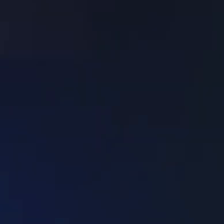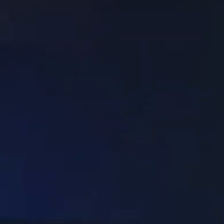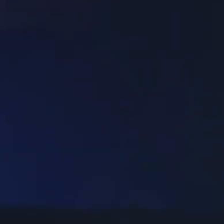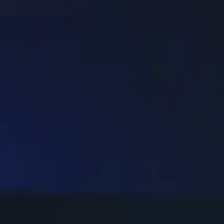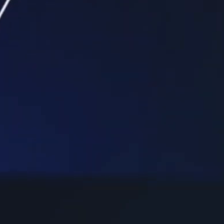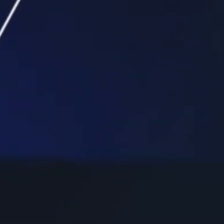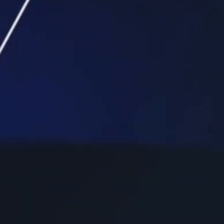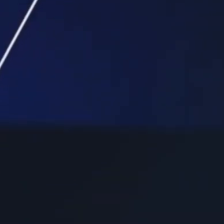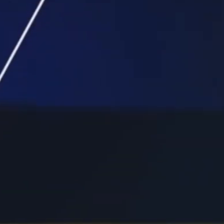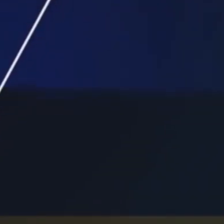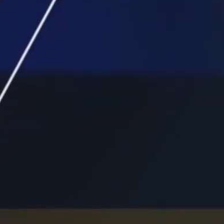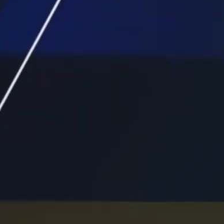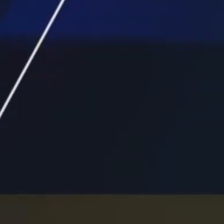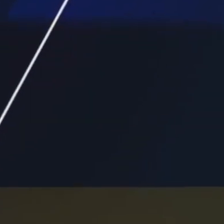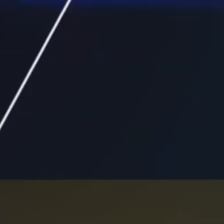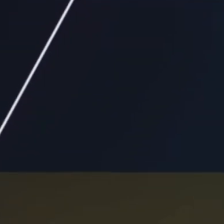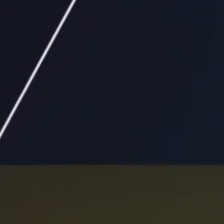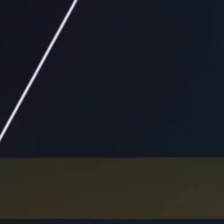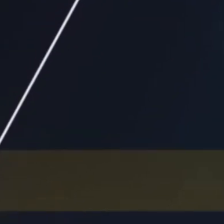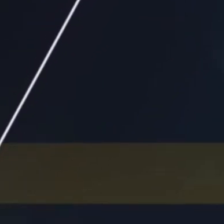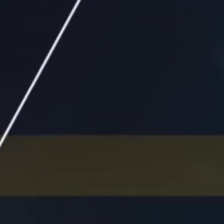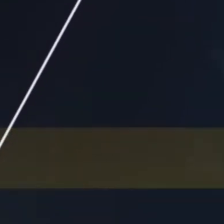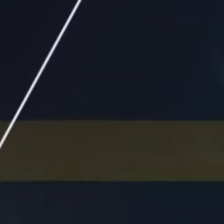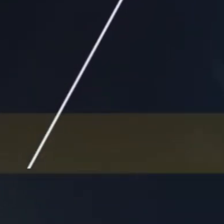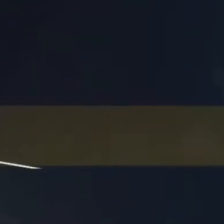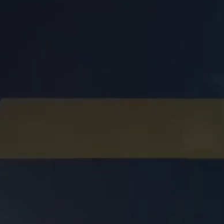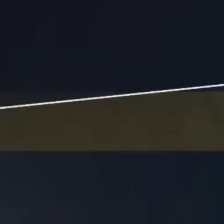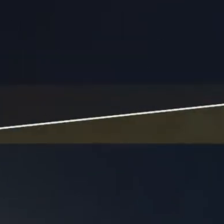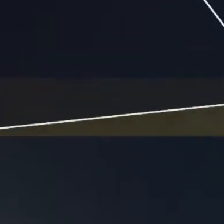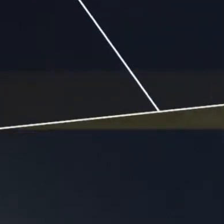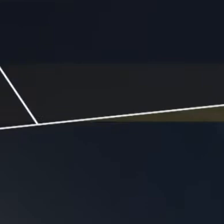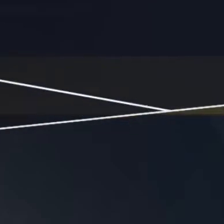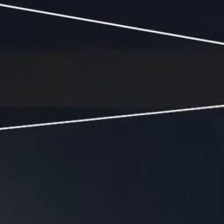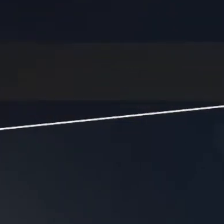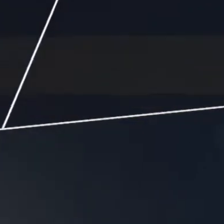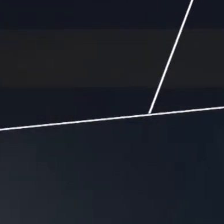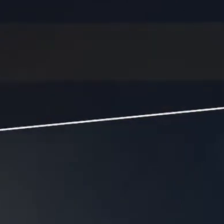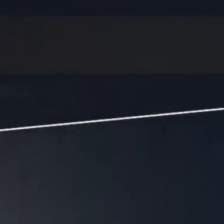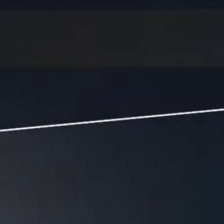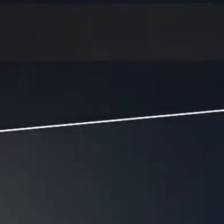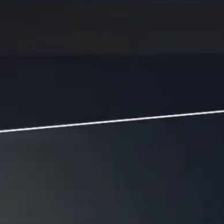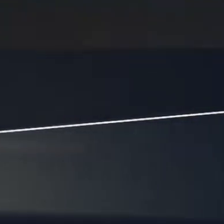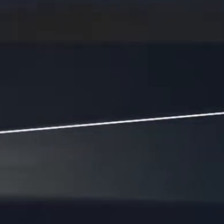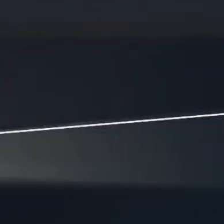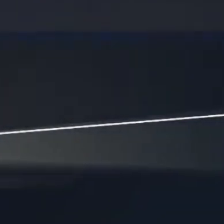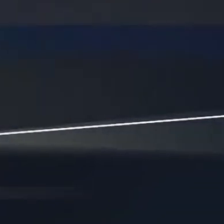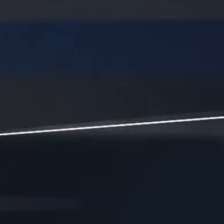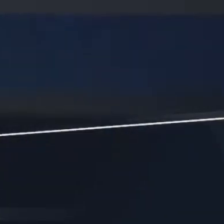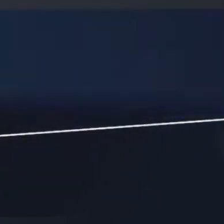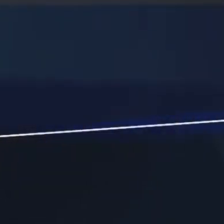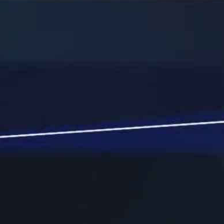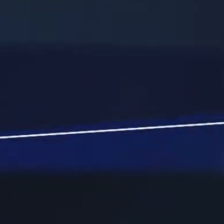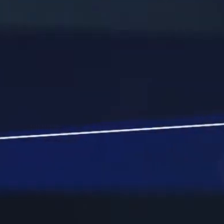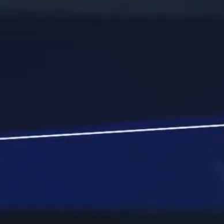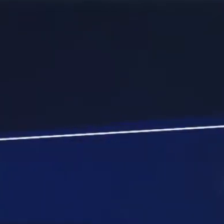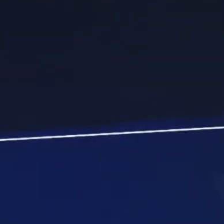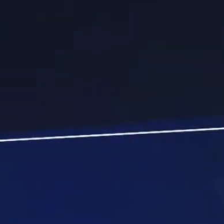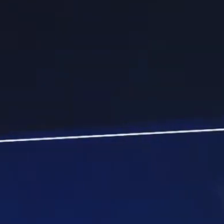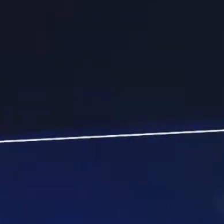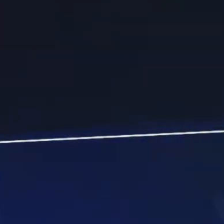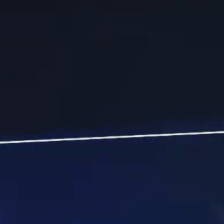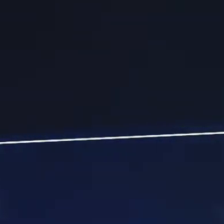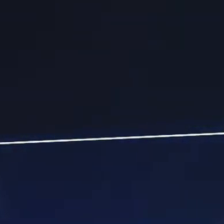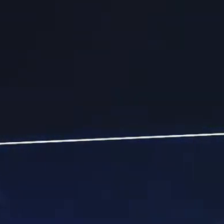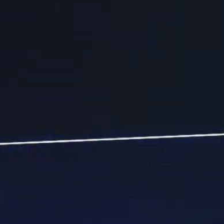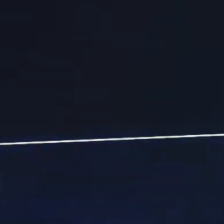Hoy en Mujeres de Ley, Alda Facio Montejo. Licenciada en Derecho en la Universidad de Costa Rica con la primera tesis